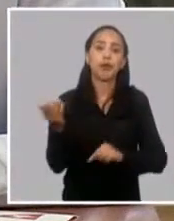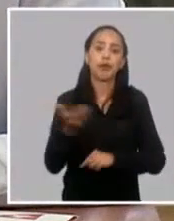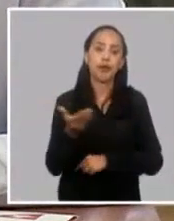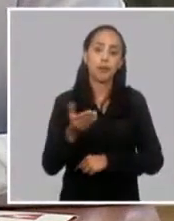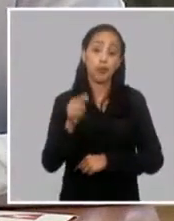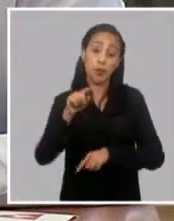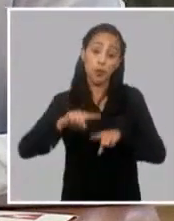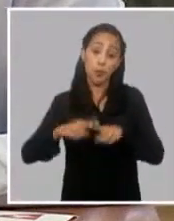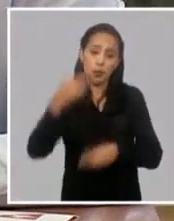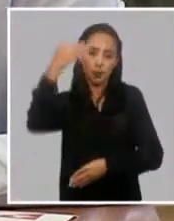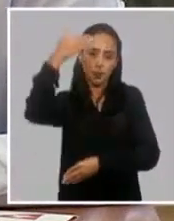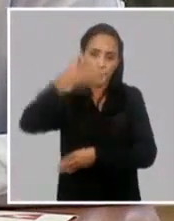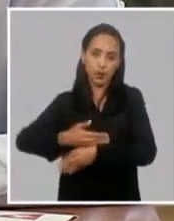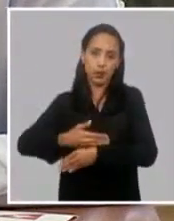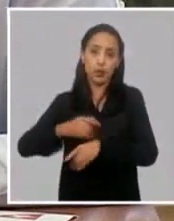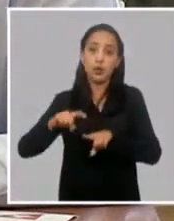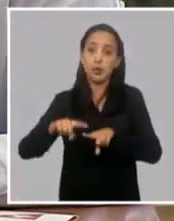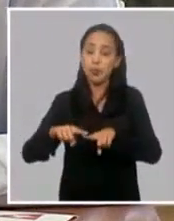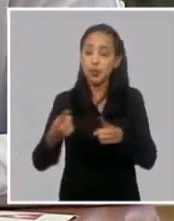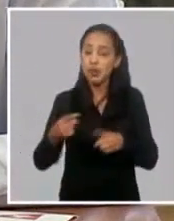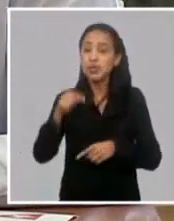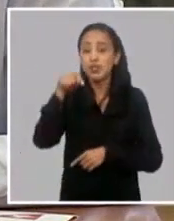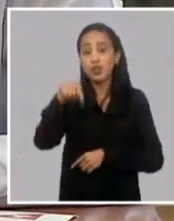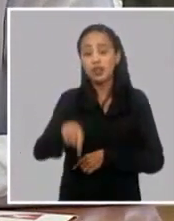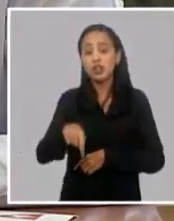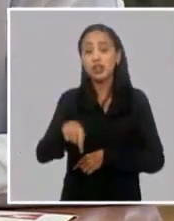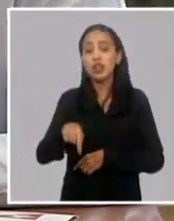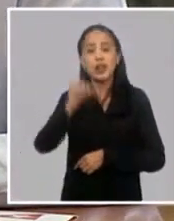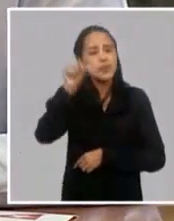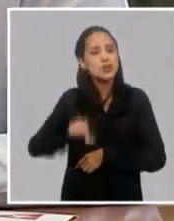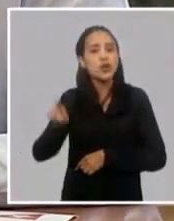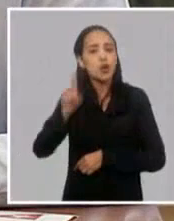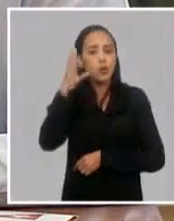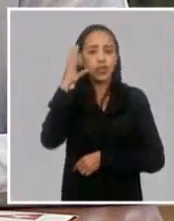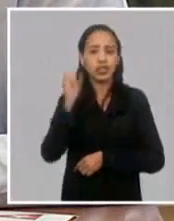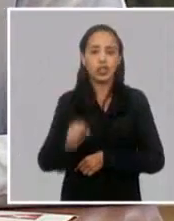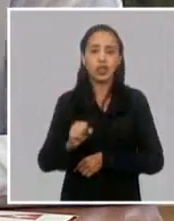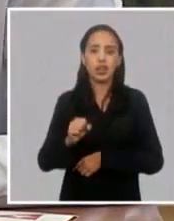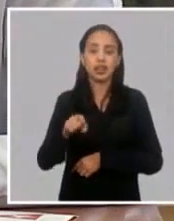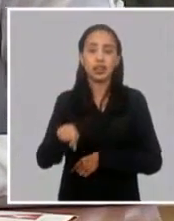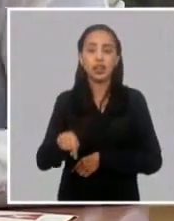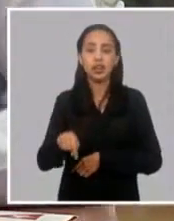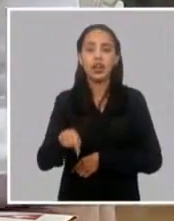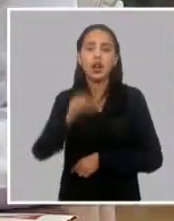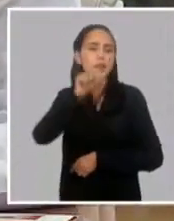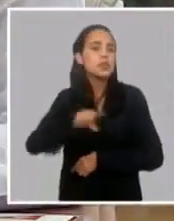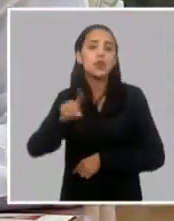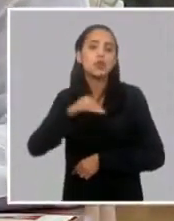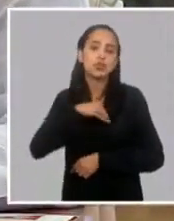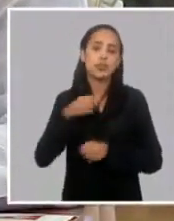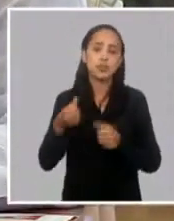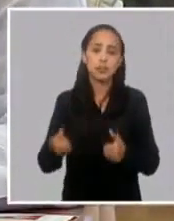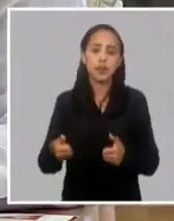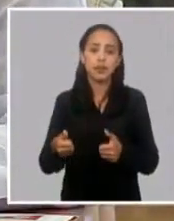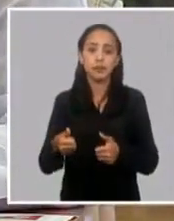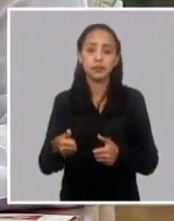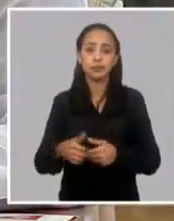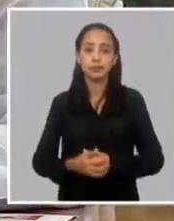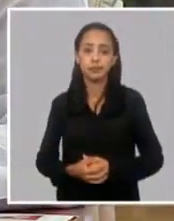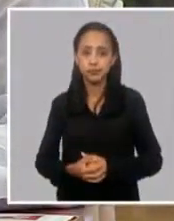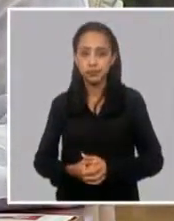nos acortan. Y eso entonces provoca acentuamiento de incomprensiones, de inconformidades y también,